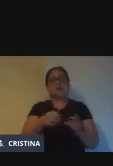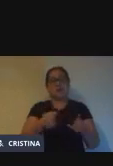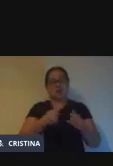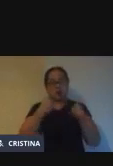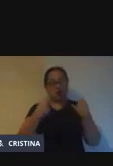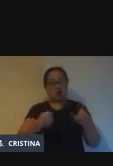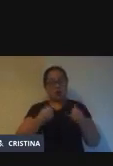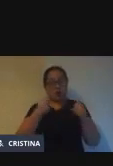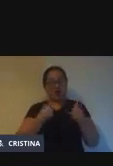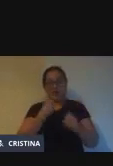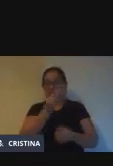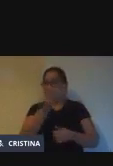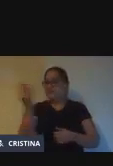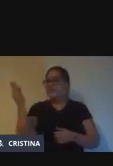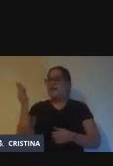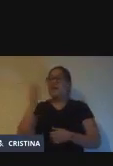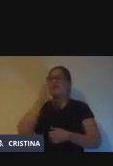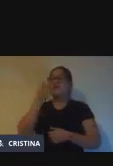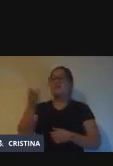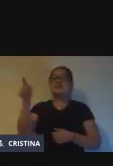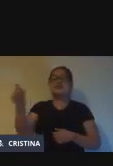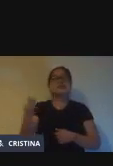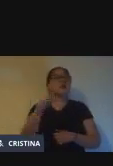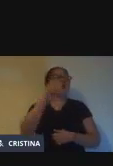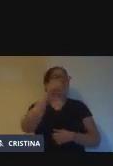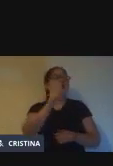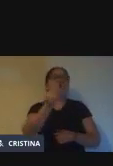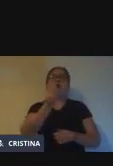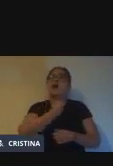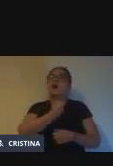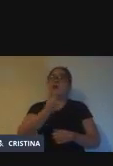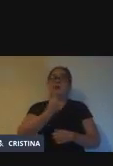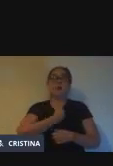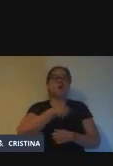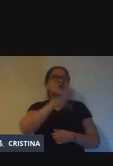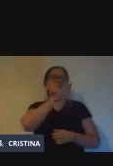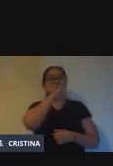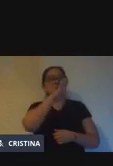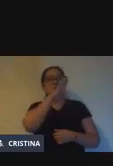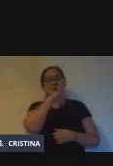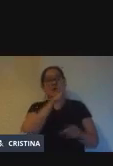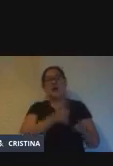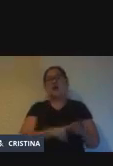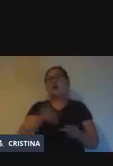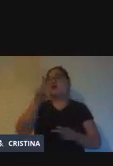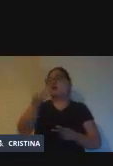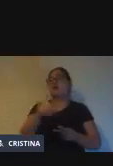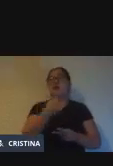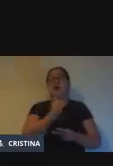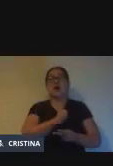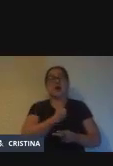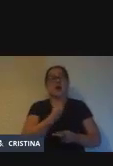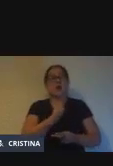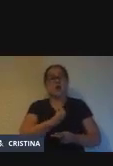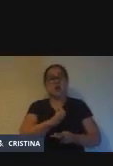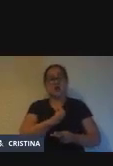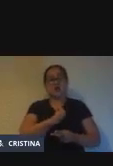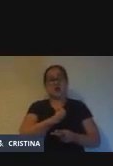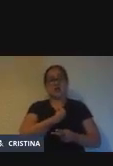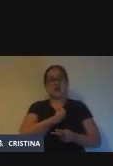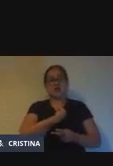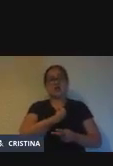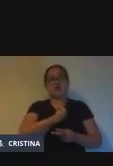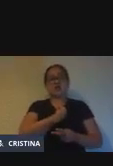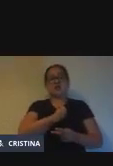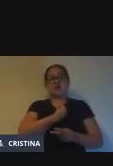personas adolescentes, es que ya no soporto, ¿no? A mi mamá, o ya no soporto, o es que no sé qué